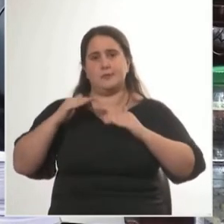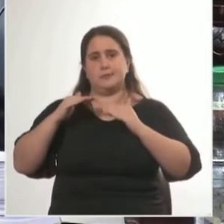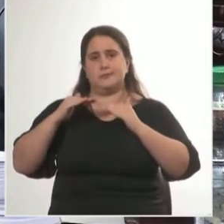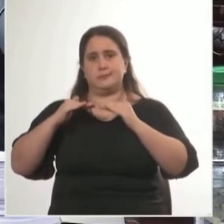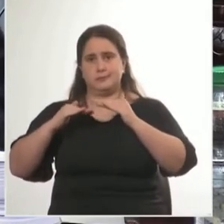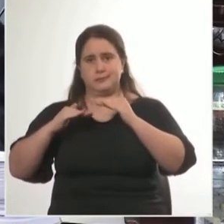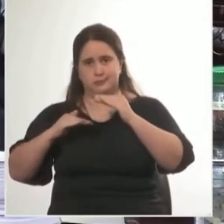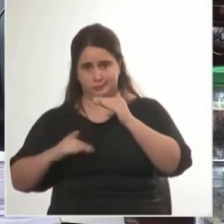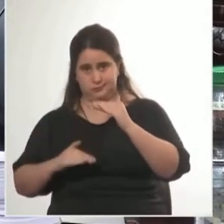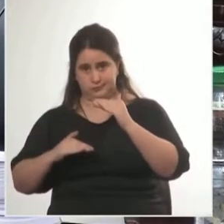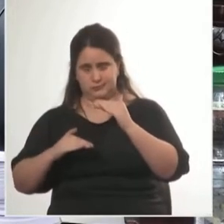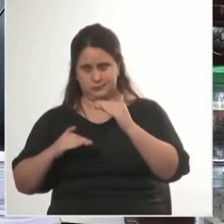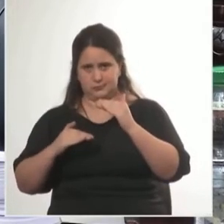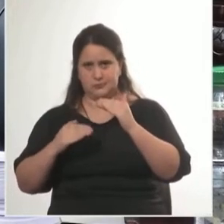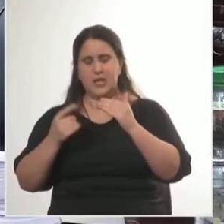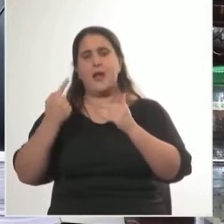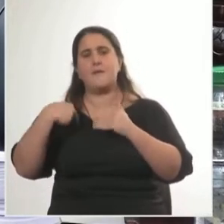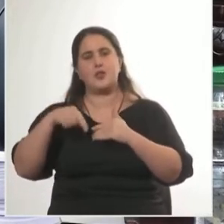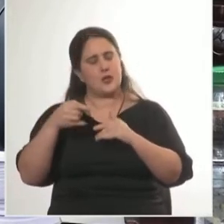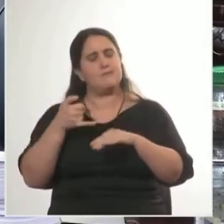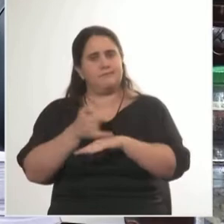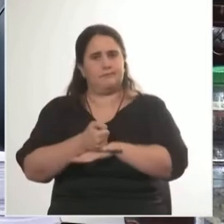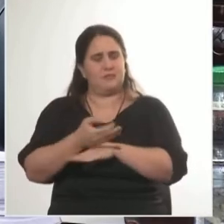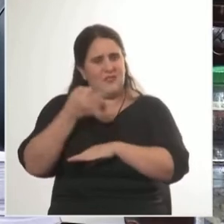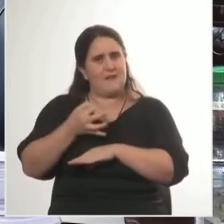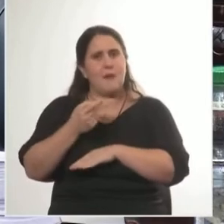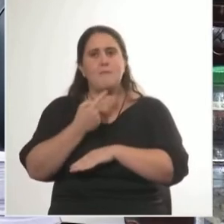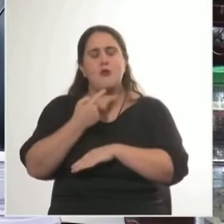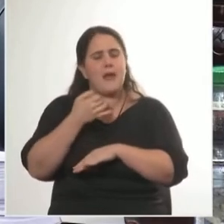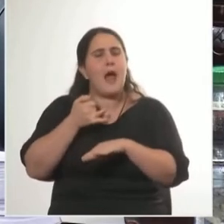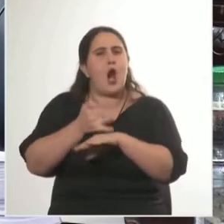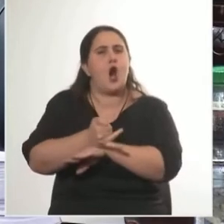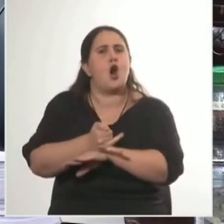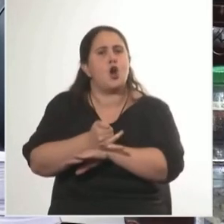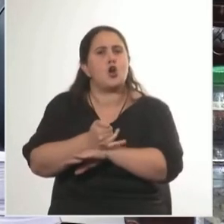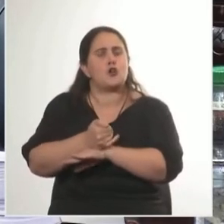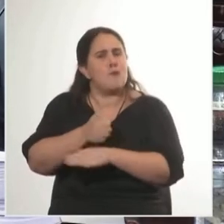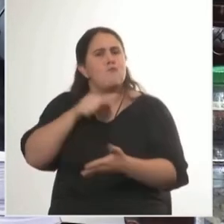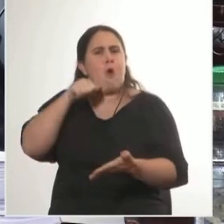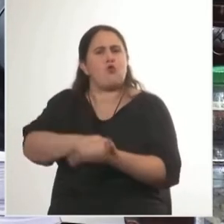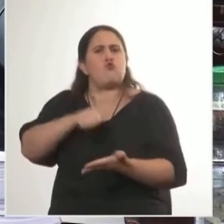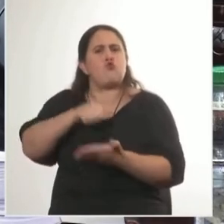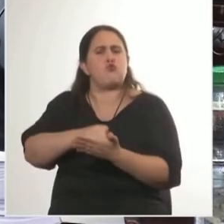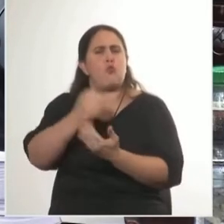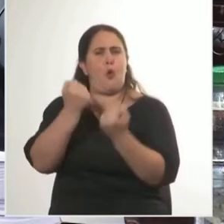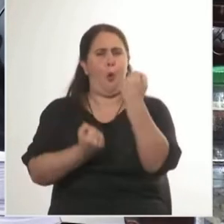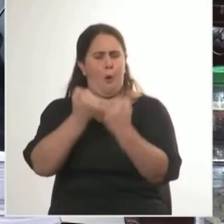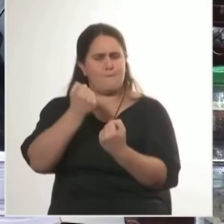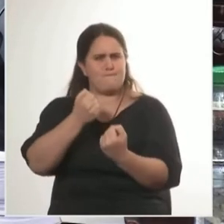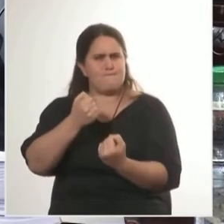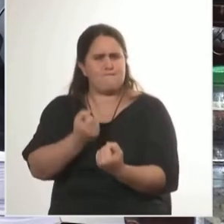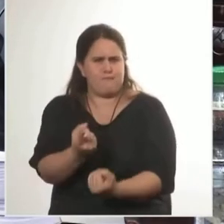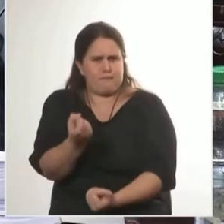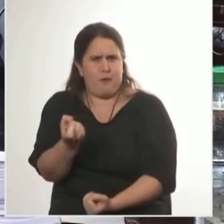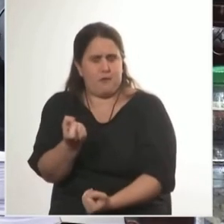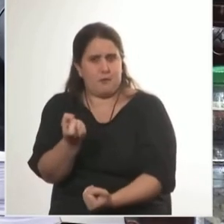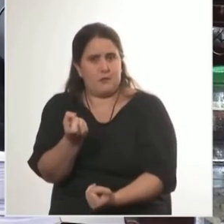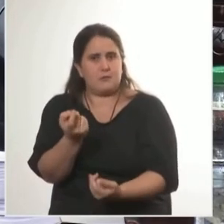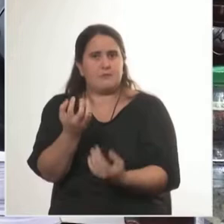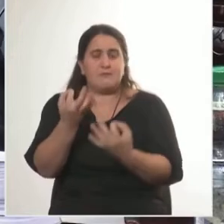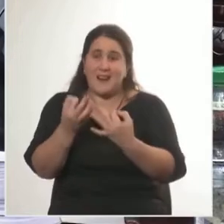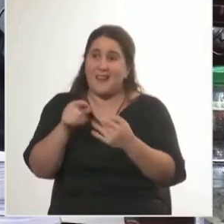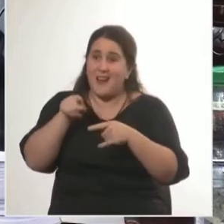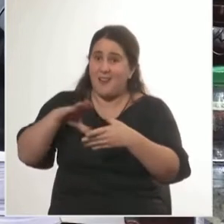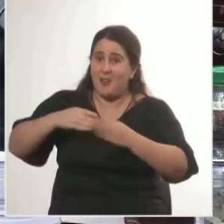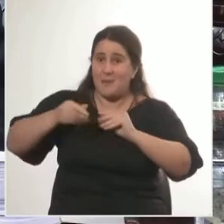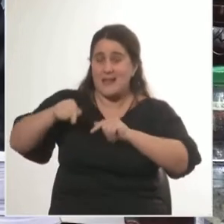cayendo. Por lo tanto, es un error de política el endurecer la política monetaria cuando a través de esa